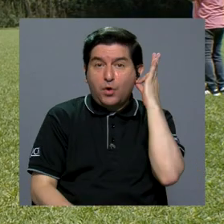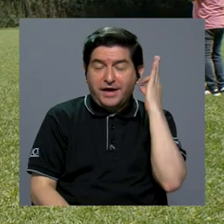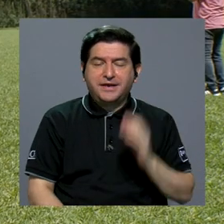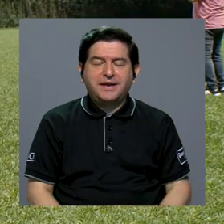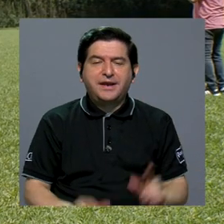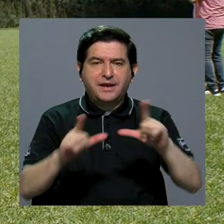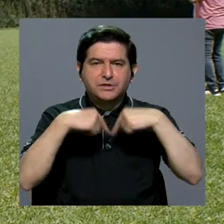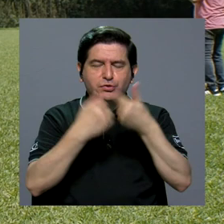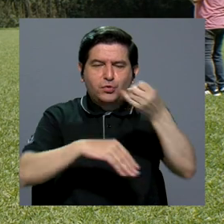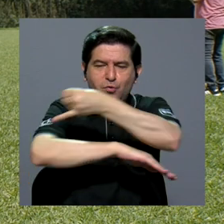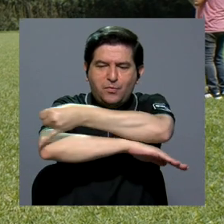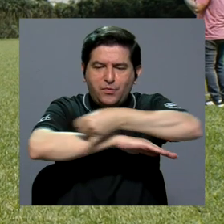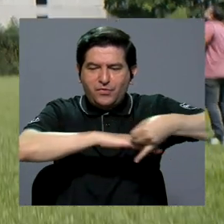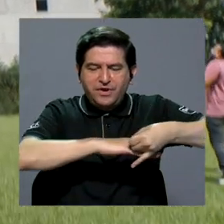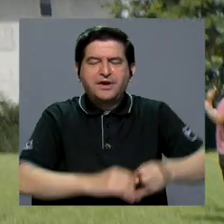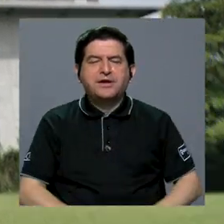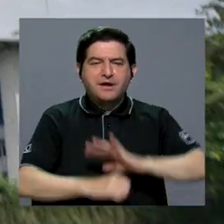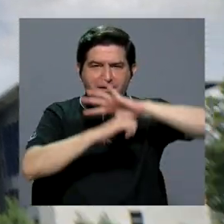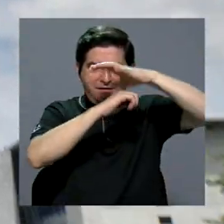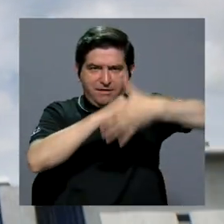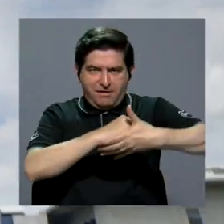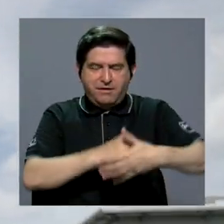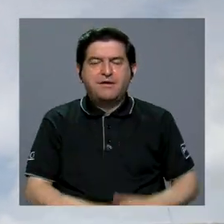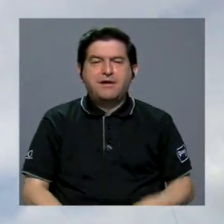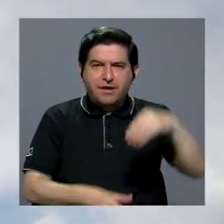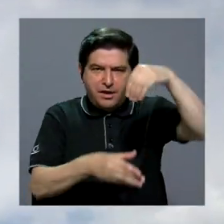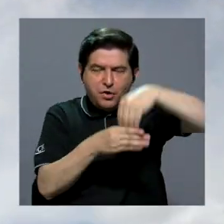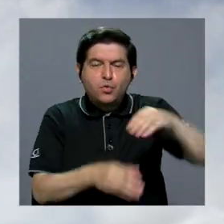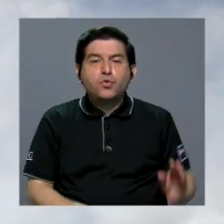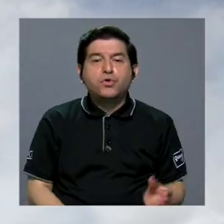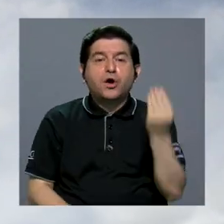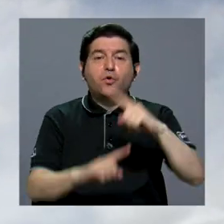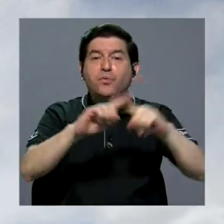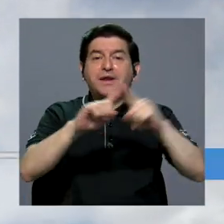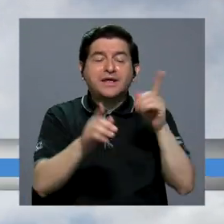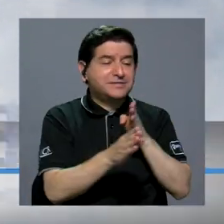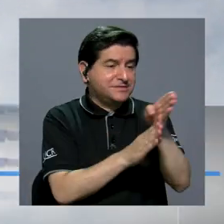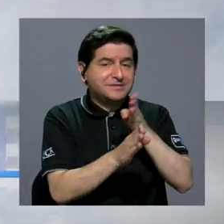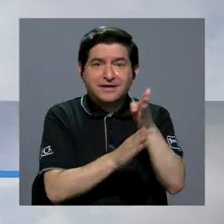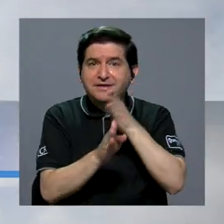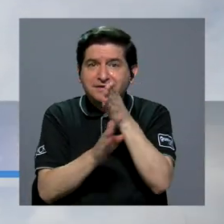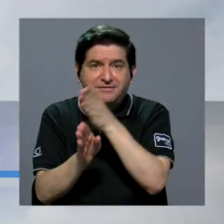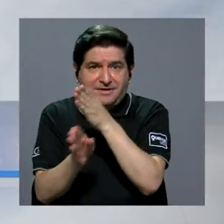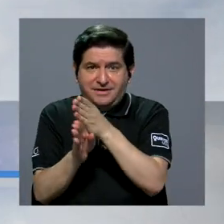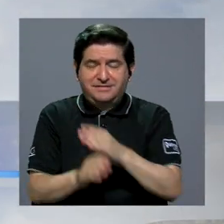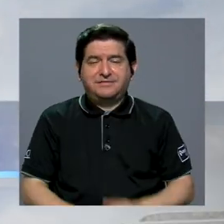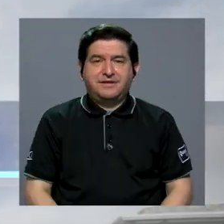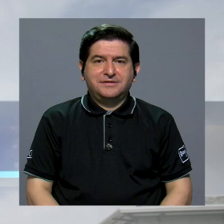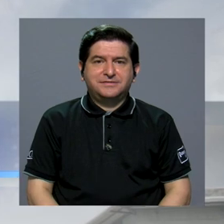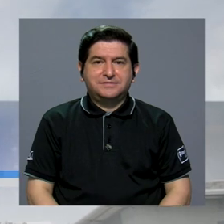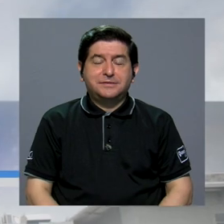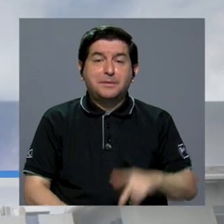El Grupo de Ingeniería Aeroespacial está conformado por jóvenes de diferentes disciplinas